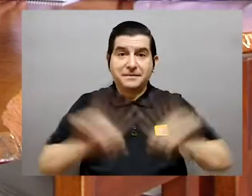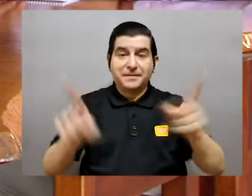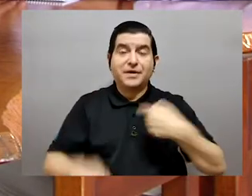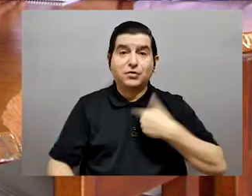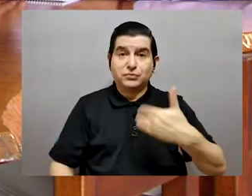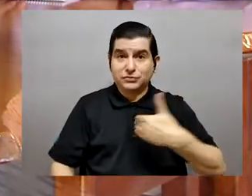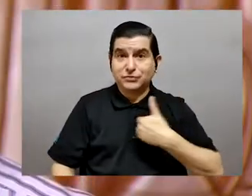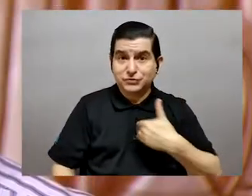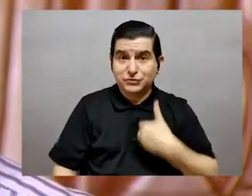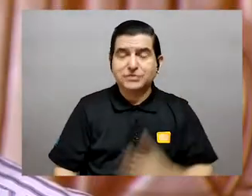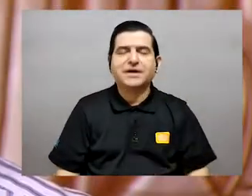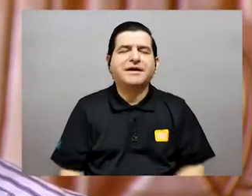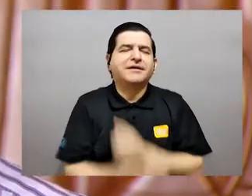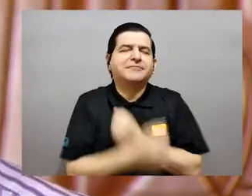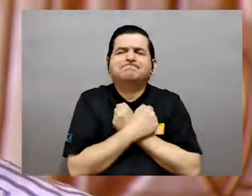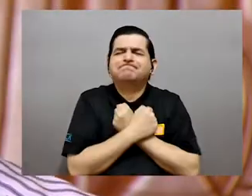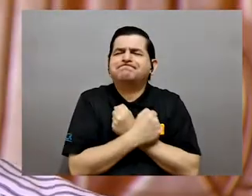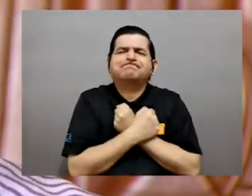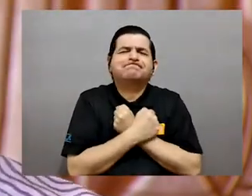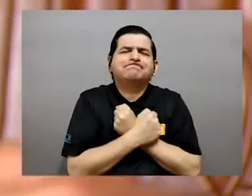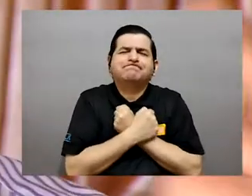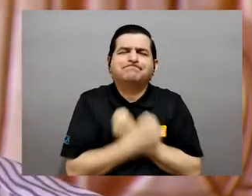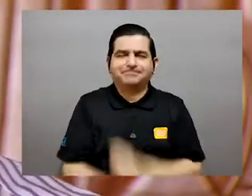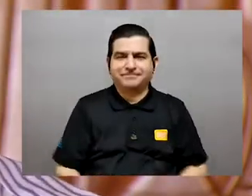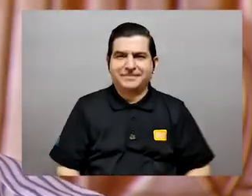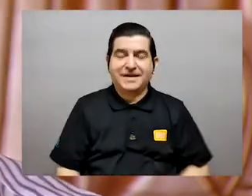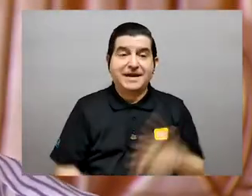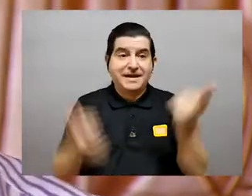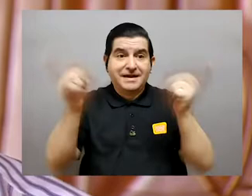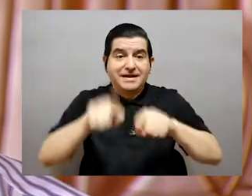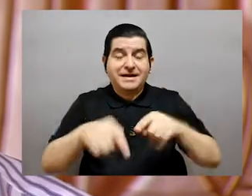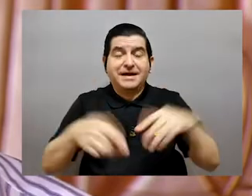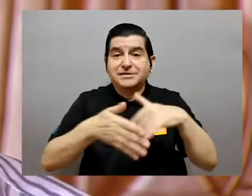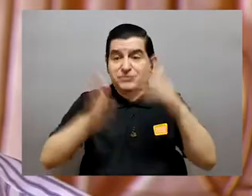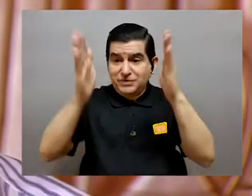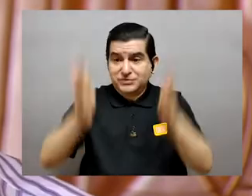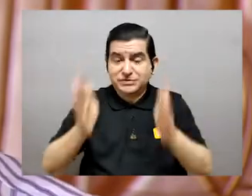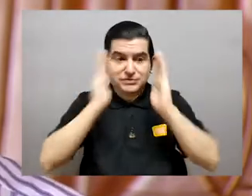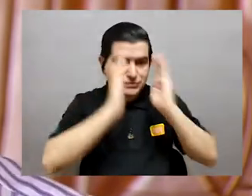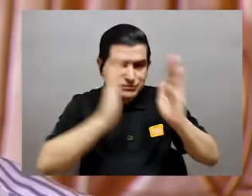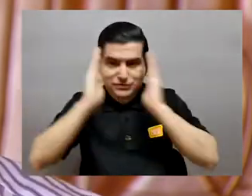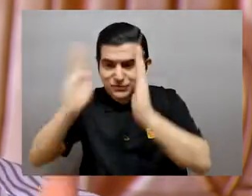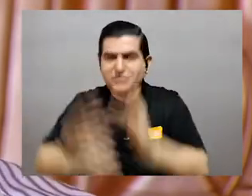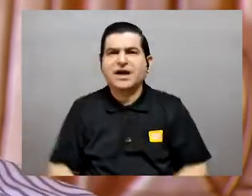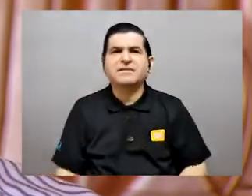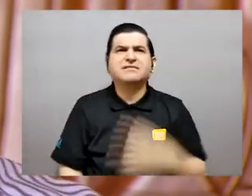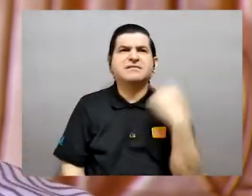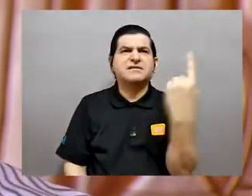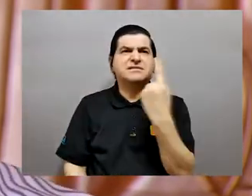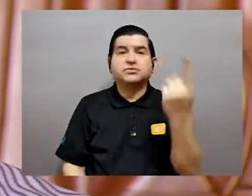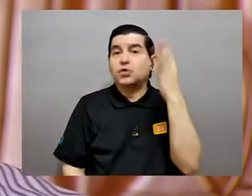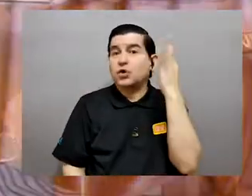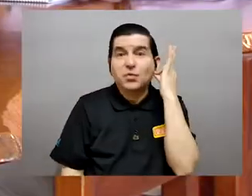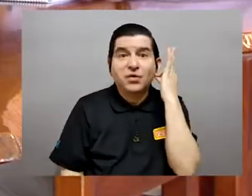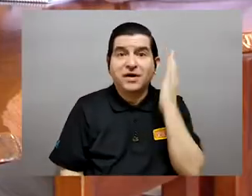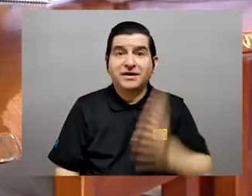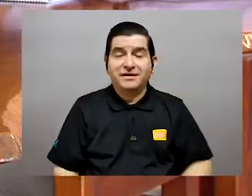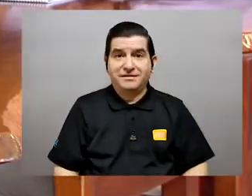era un almanaque que se iba a distribuir en todas las clínicas del país, que llamaba Vacunas al Día, Niño